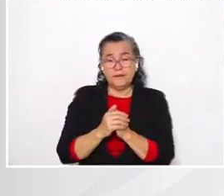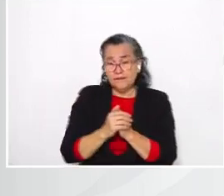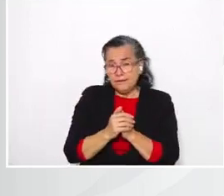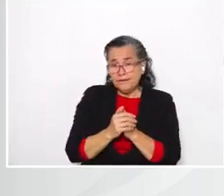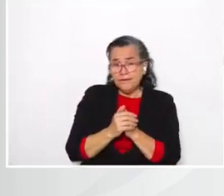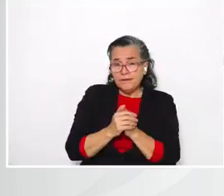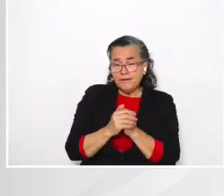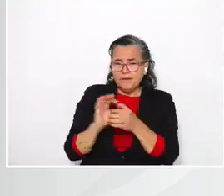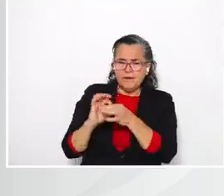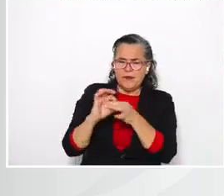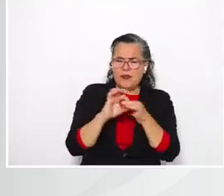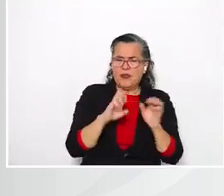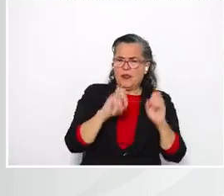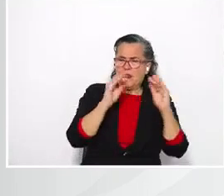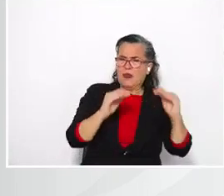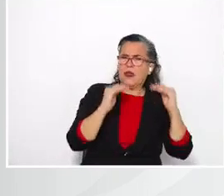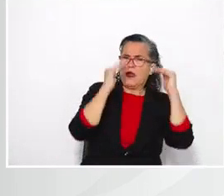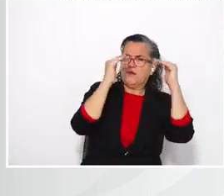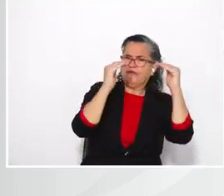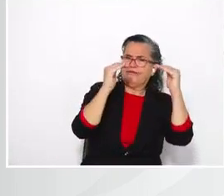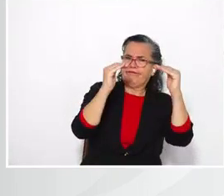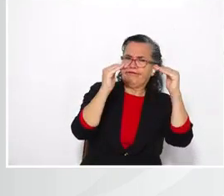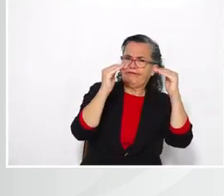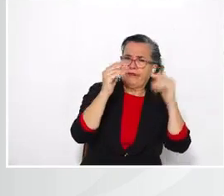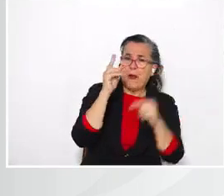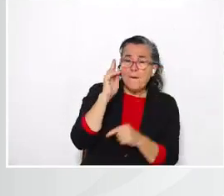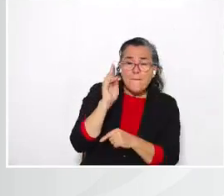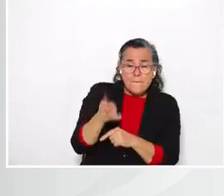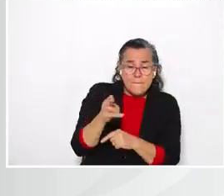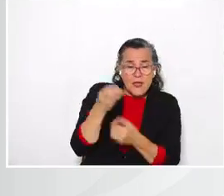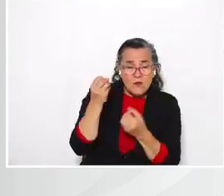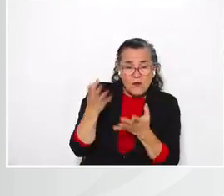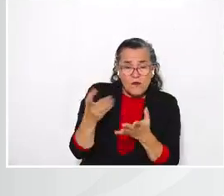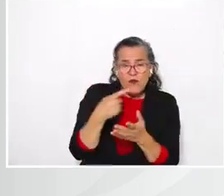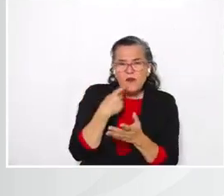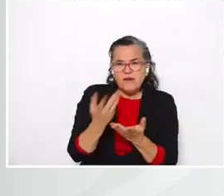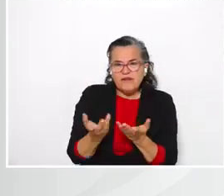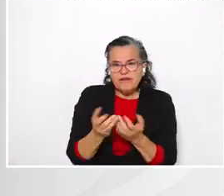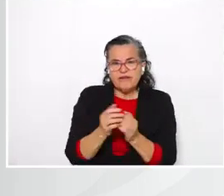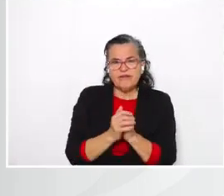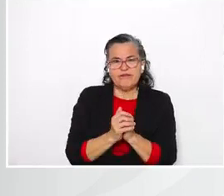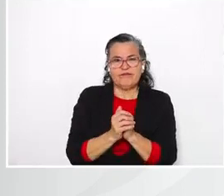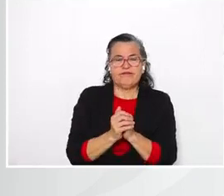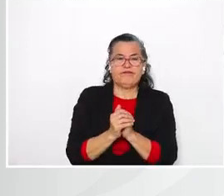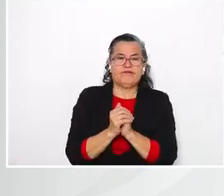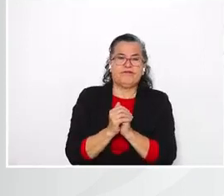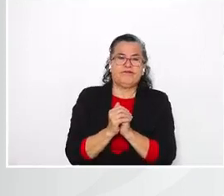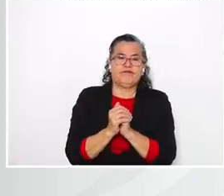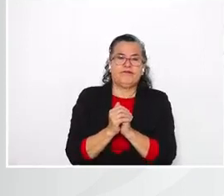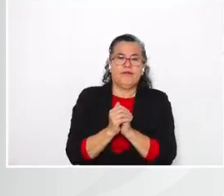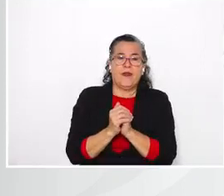Y en cuanto a la educación superior, el mismo informe señala que